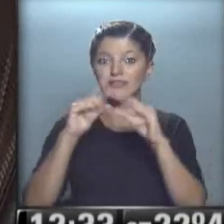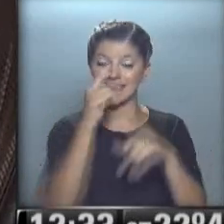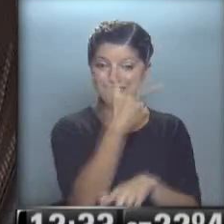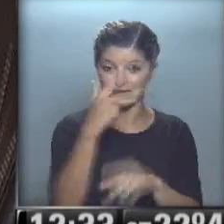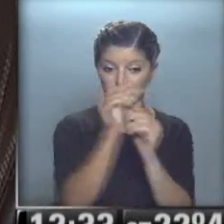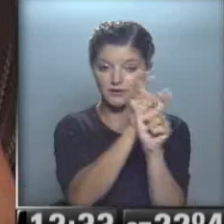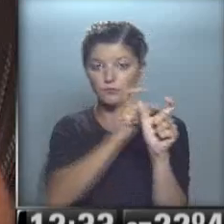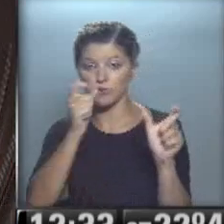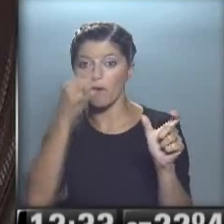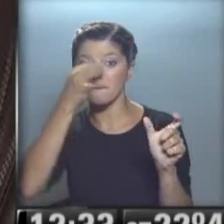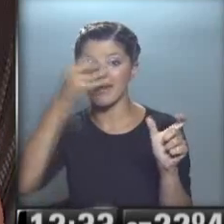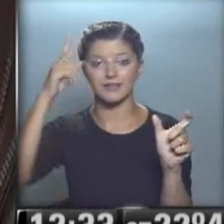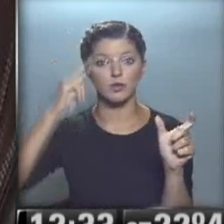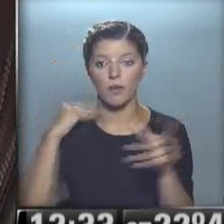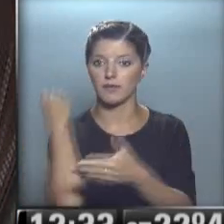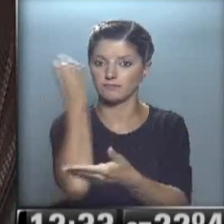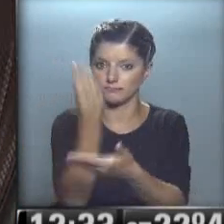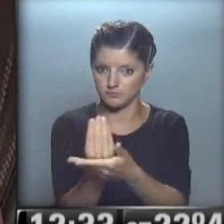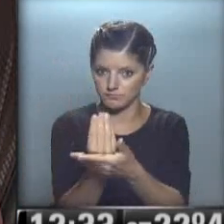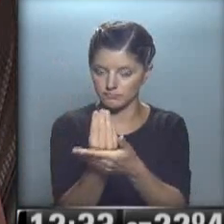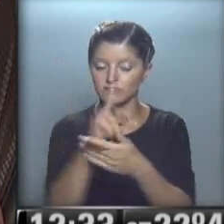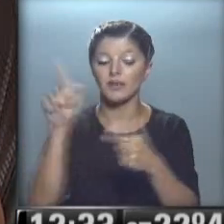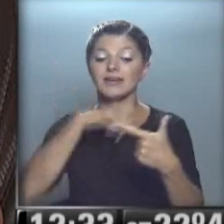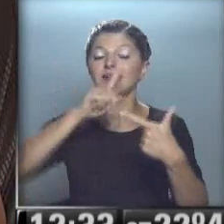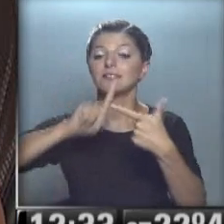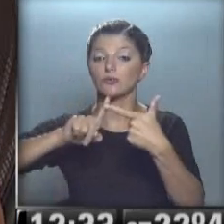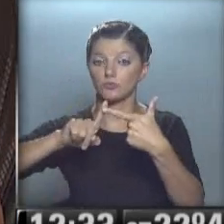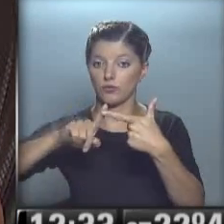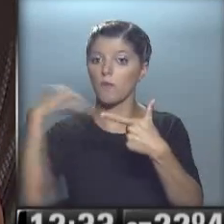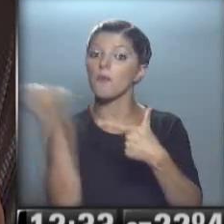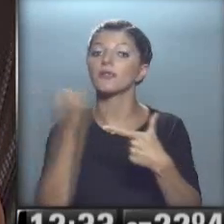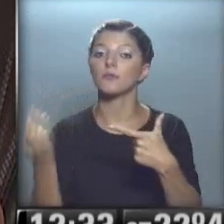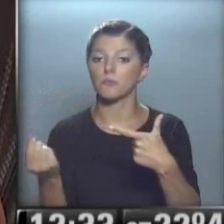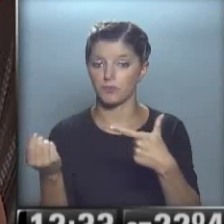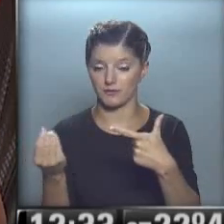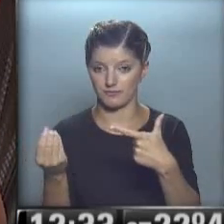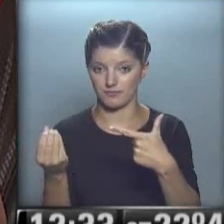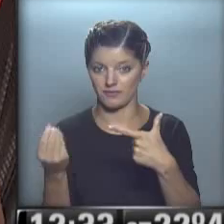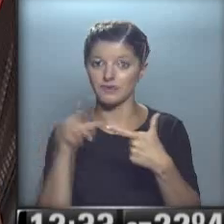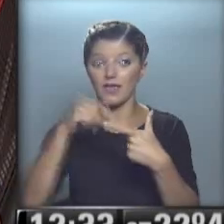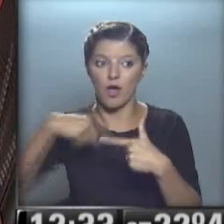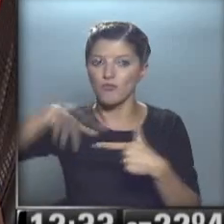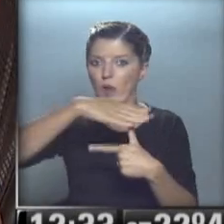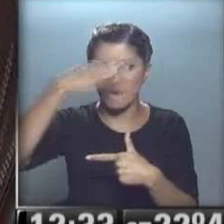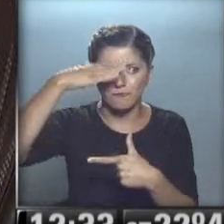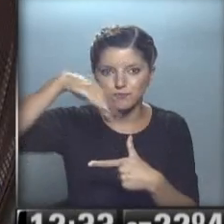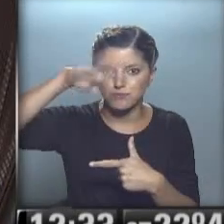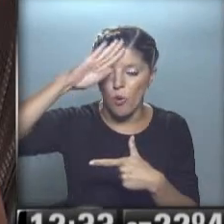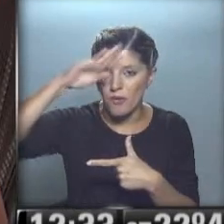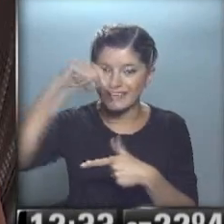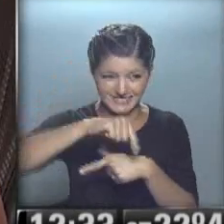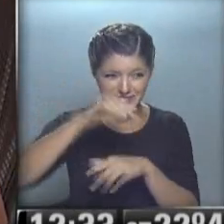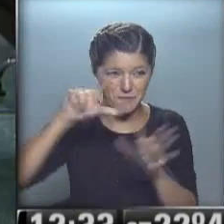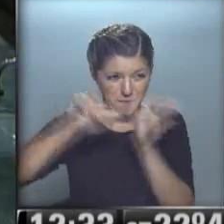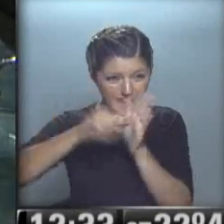33 países que la conforman Y creo que el segundo punto importante es que fue justamente en Cuba ese país expulsado de